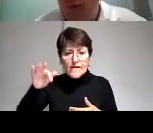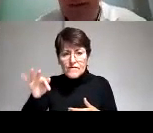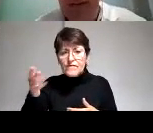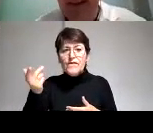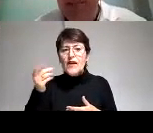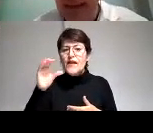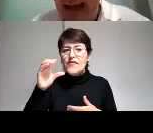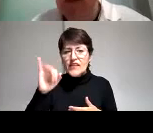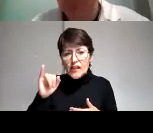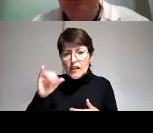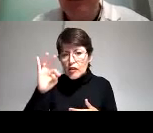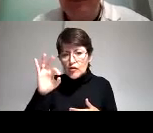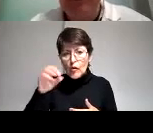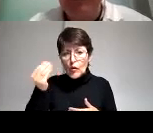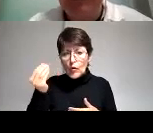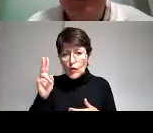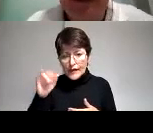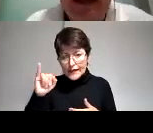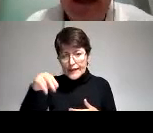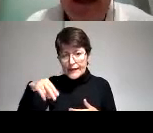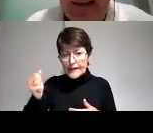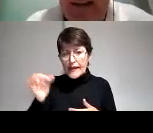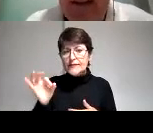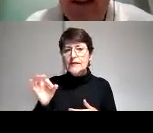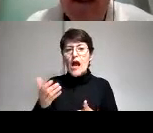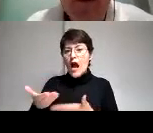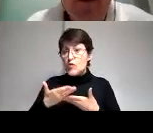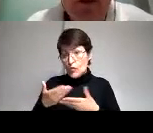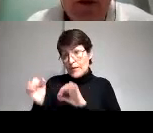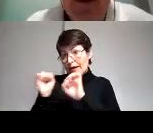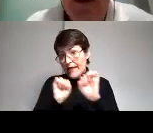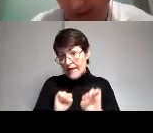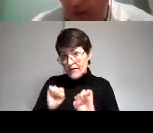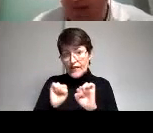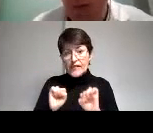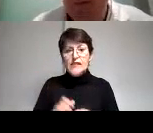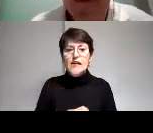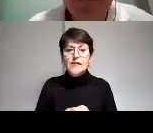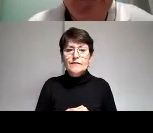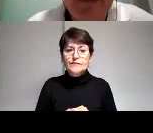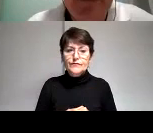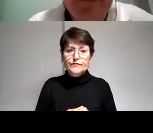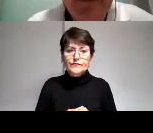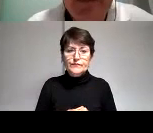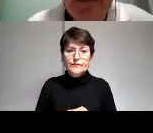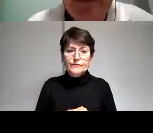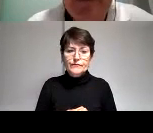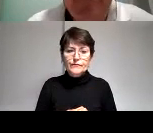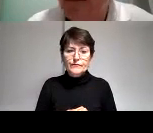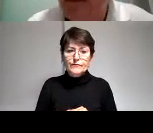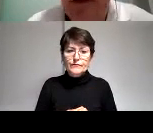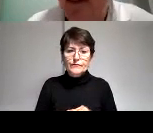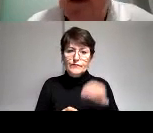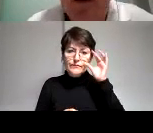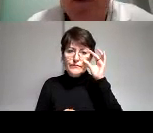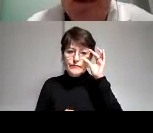elementos fundamentalmente implicados en las defensas, en el proceso inmunológico, anticuerpos, veis aquí también, y en